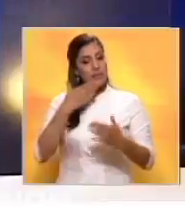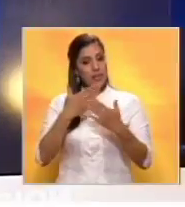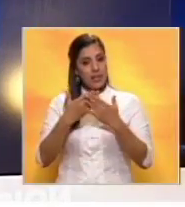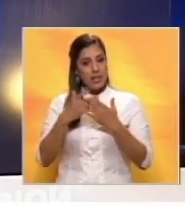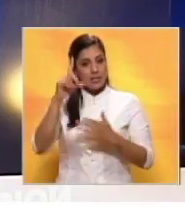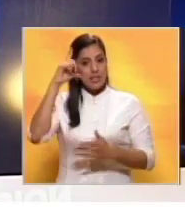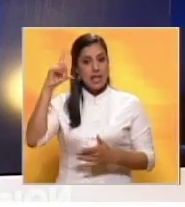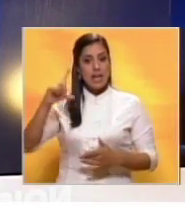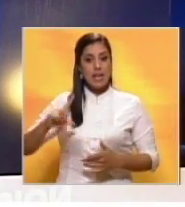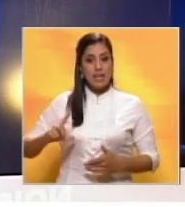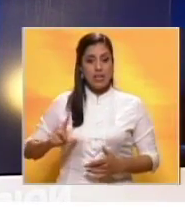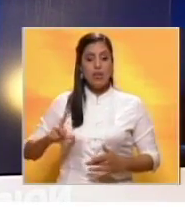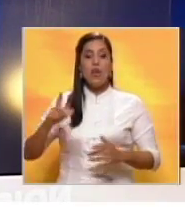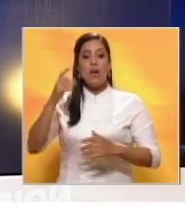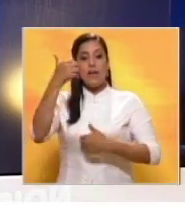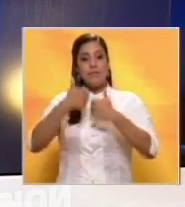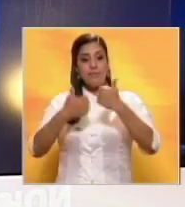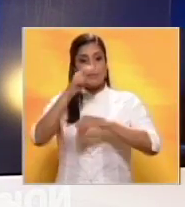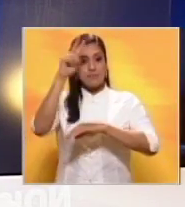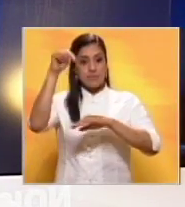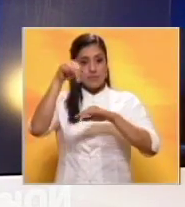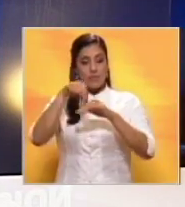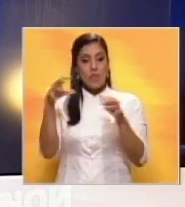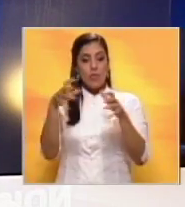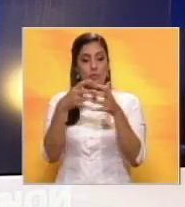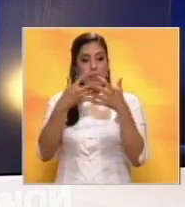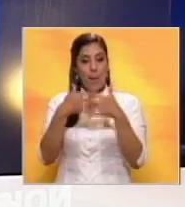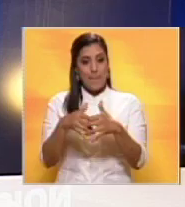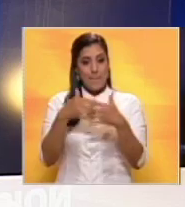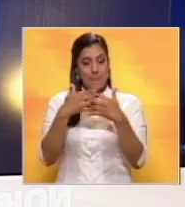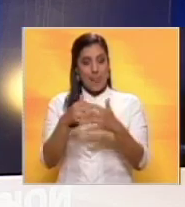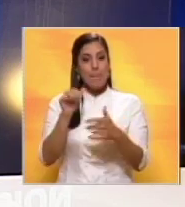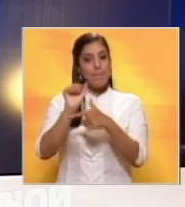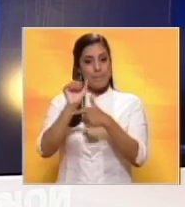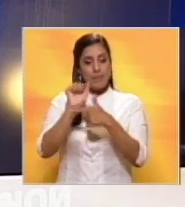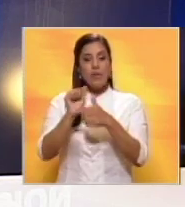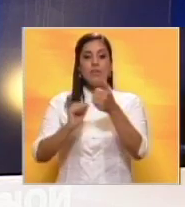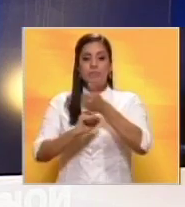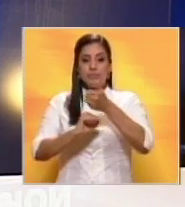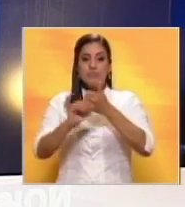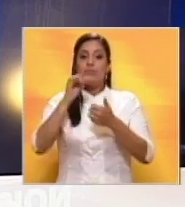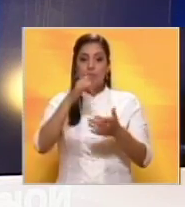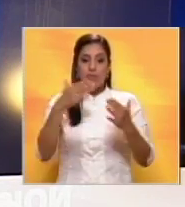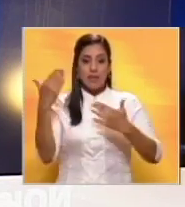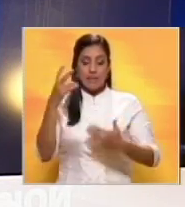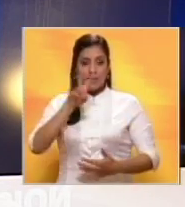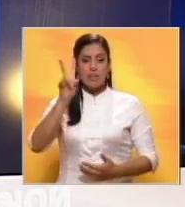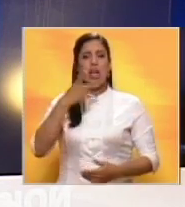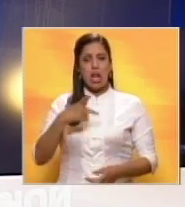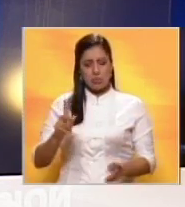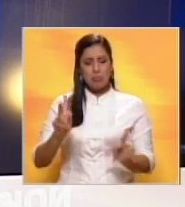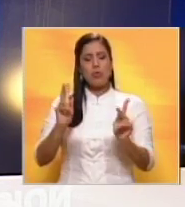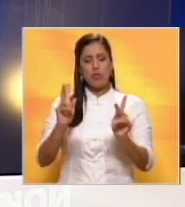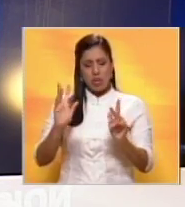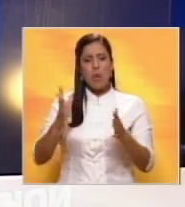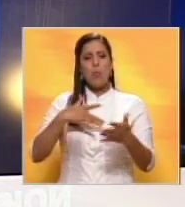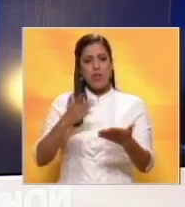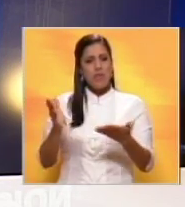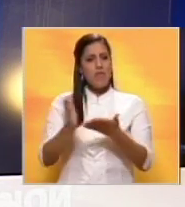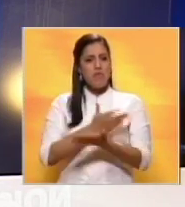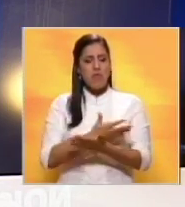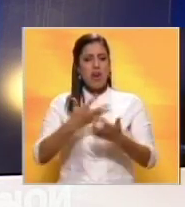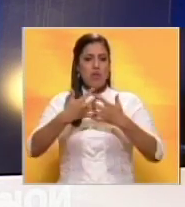Gracias, Lirio. El candidato a la Asamblea Nacional Constituyente por los empresarios, Miguel Silva Pérez, aseguró que en Venezuela se tiene la oportunidad de acabar con el